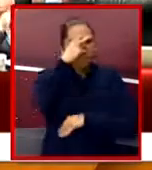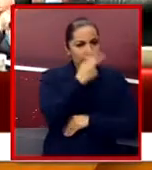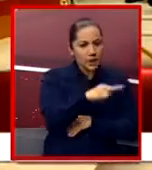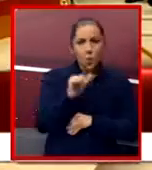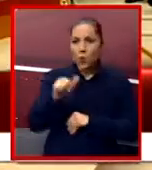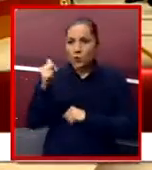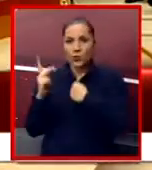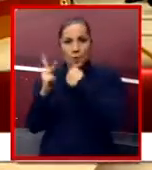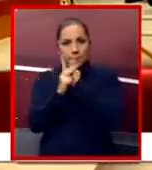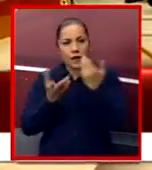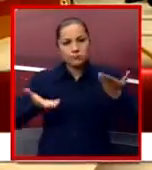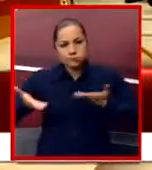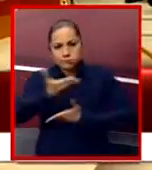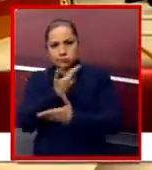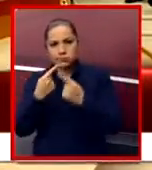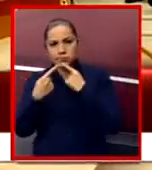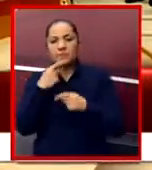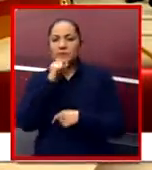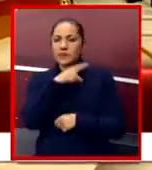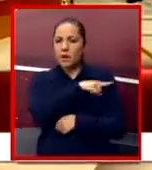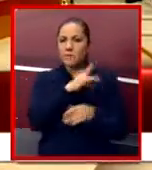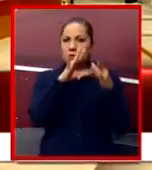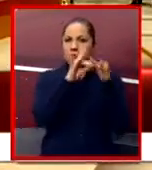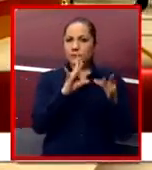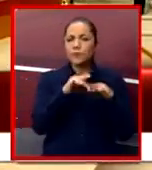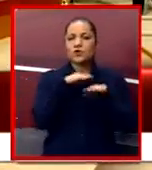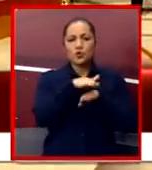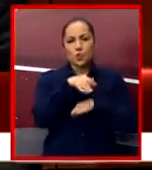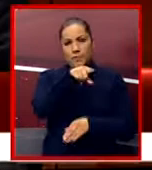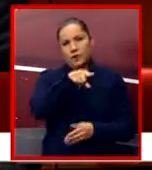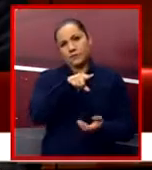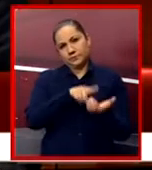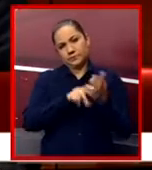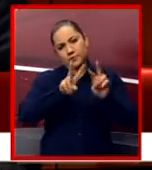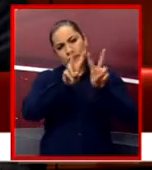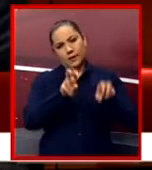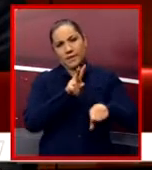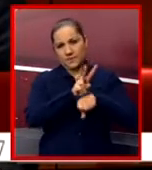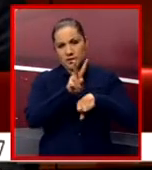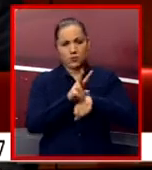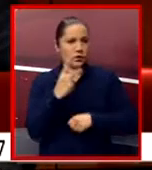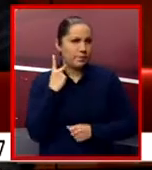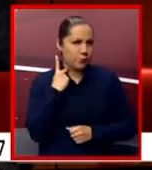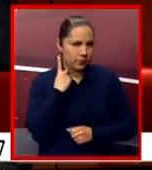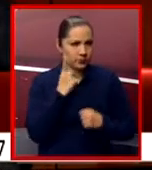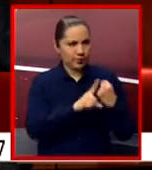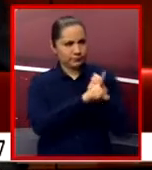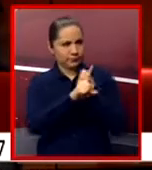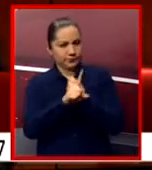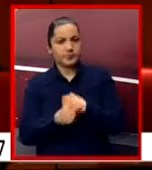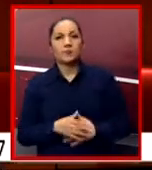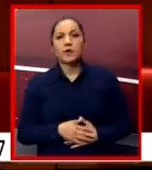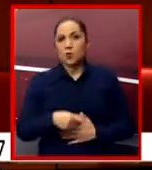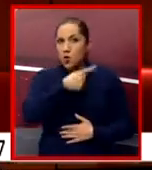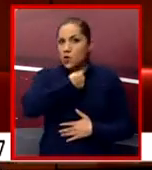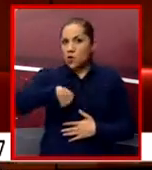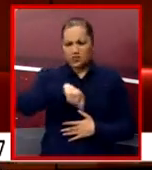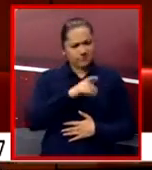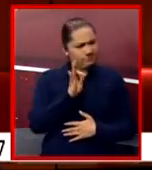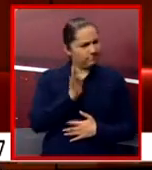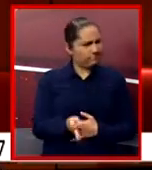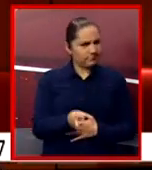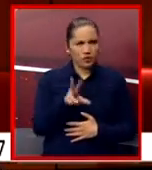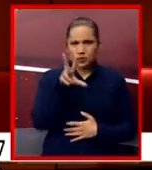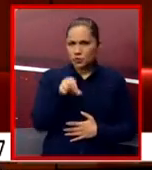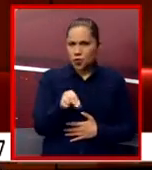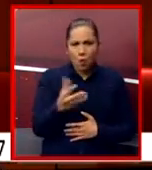en la República Bolivariana de Venezuela. Y hemos rechazado y habremos de rechazar cualquier tipo de